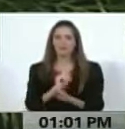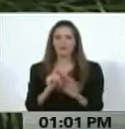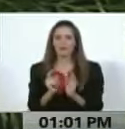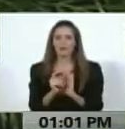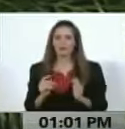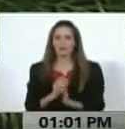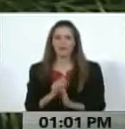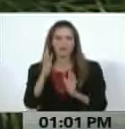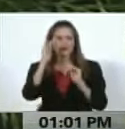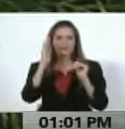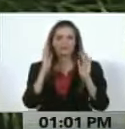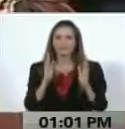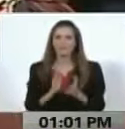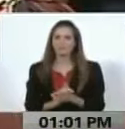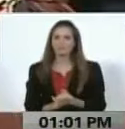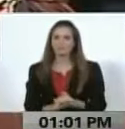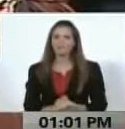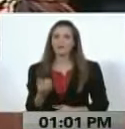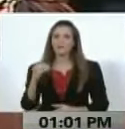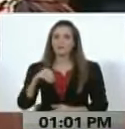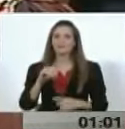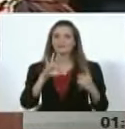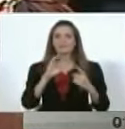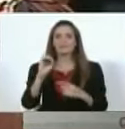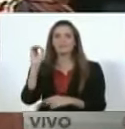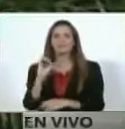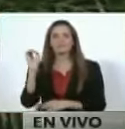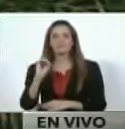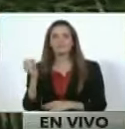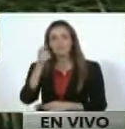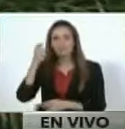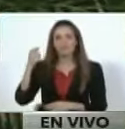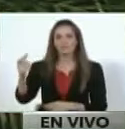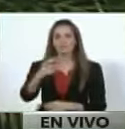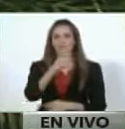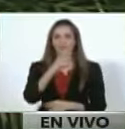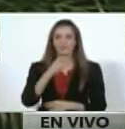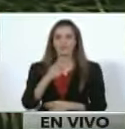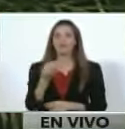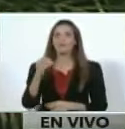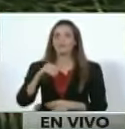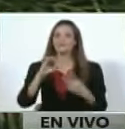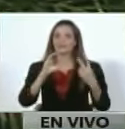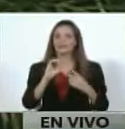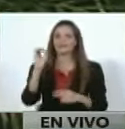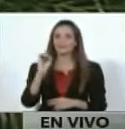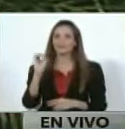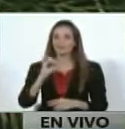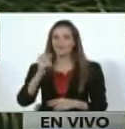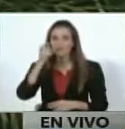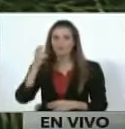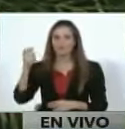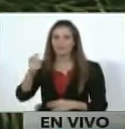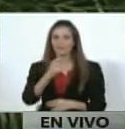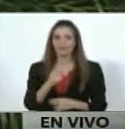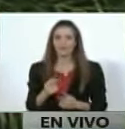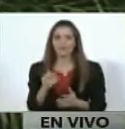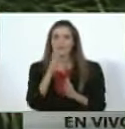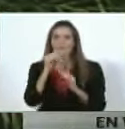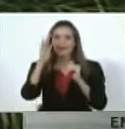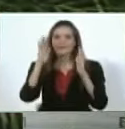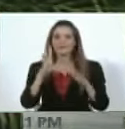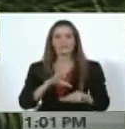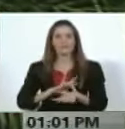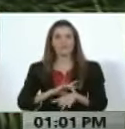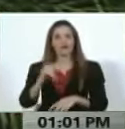cobertura, al tener más del 60% de su población, más del 70% de su población sin cobertura. Y